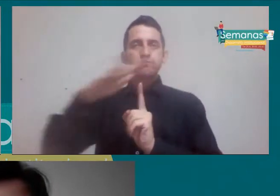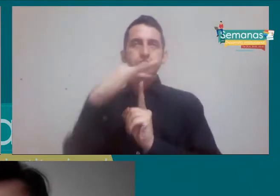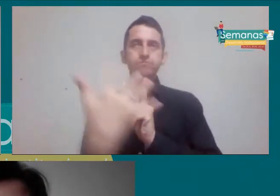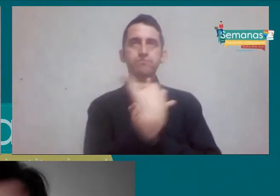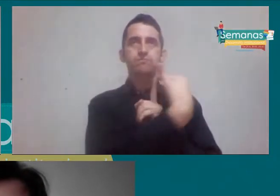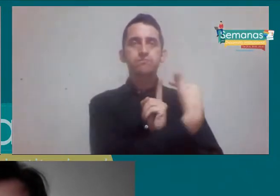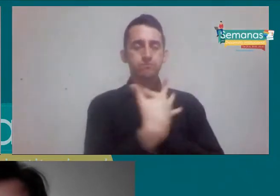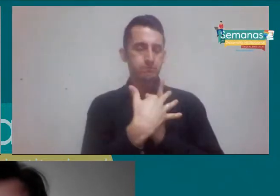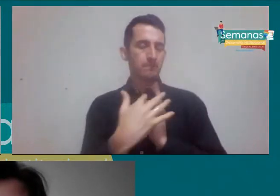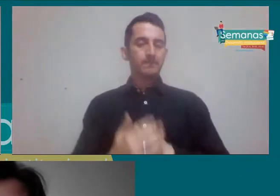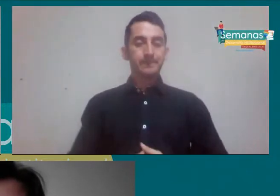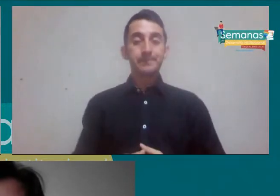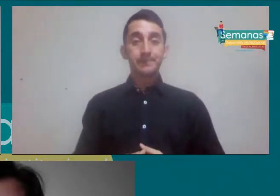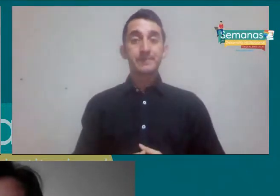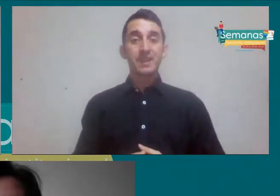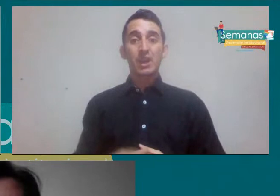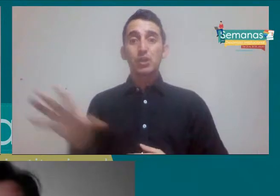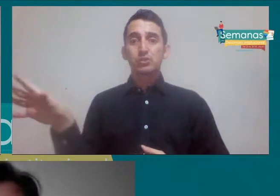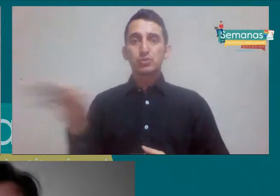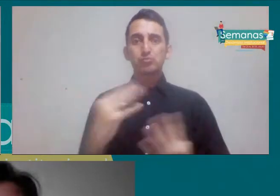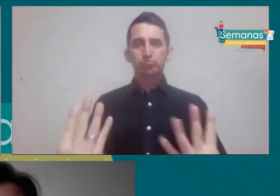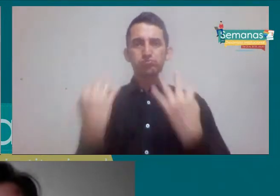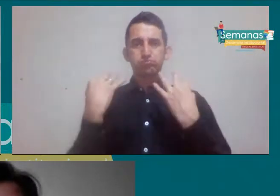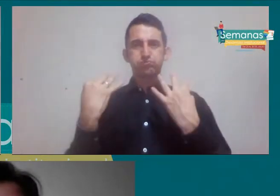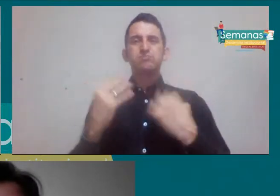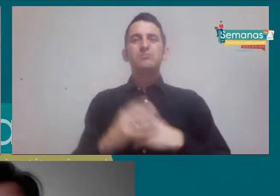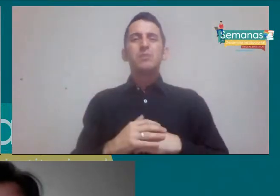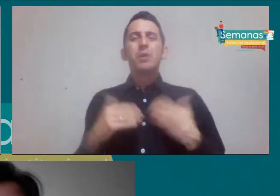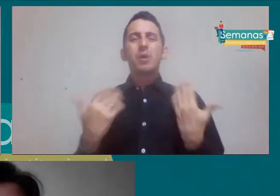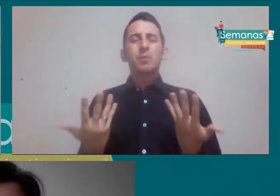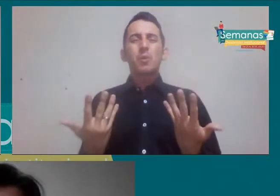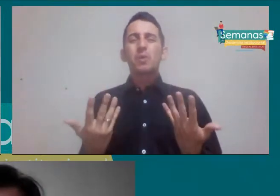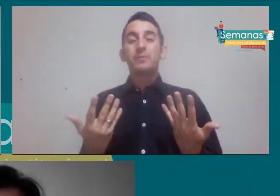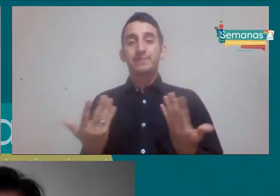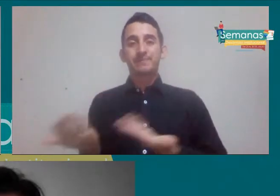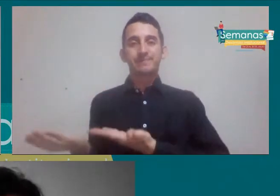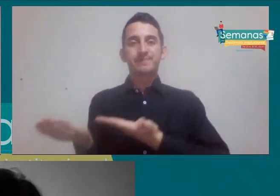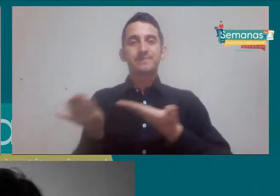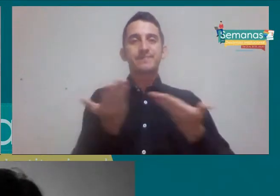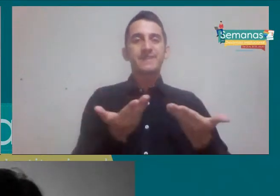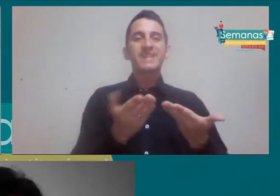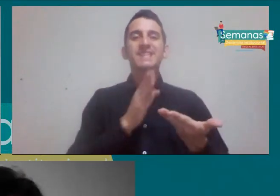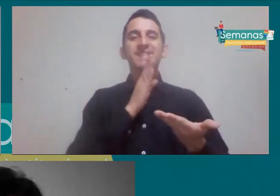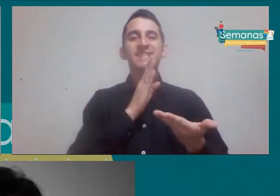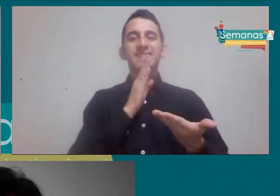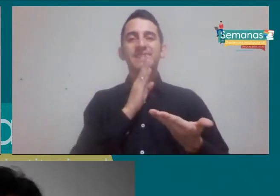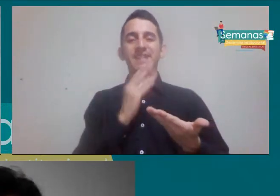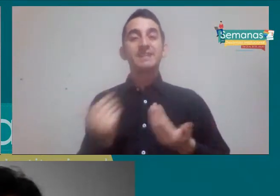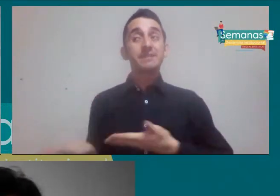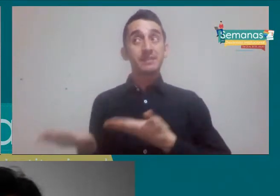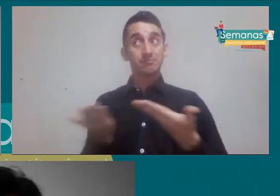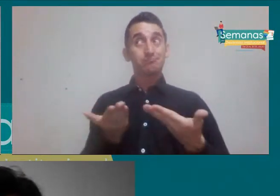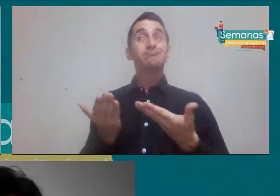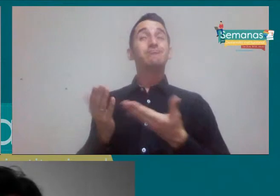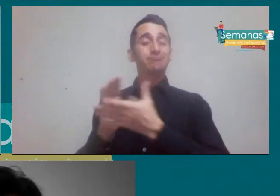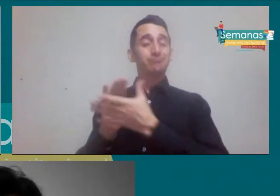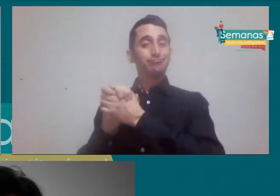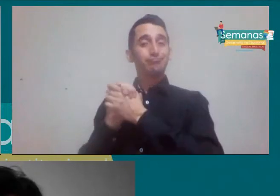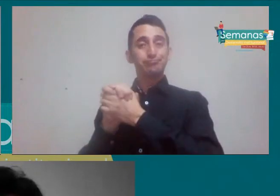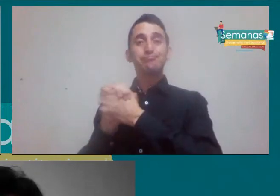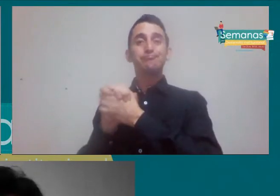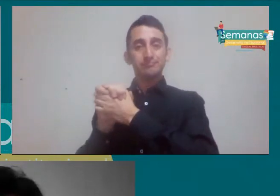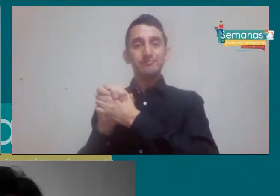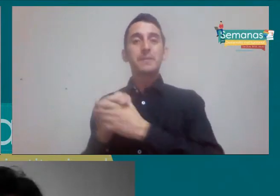Rafael, y a toda la audiencia, les vamos a presentar a un amigo nuestro muy querido, una persona que está muy en